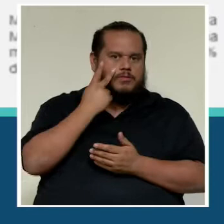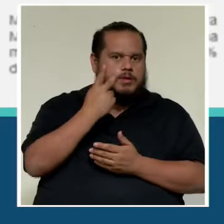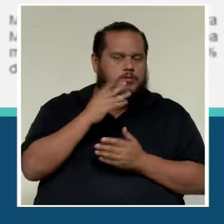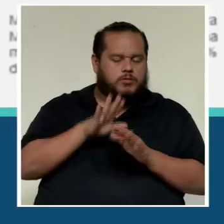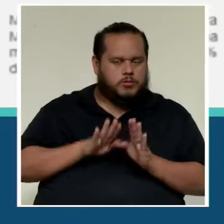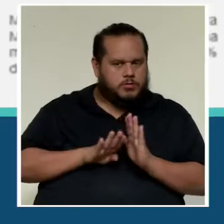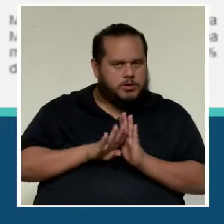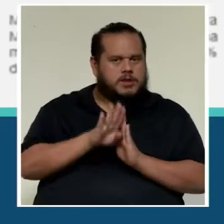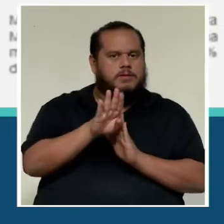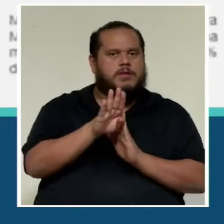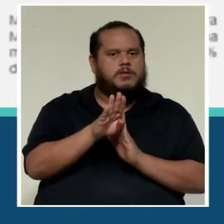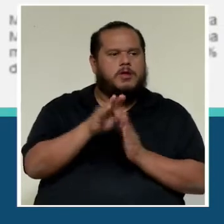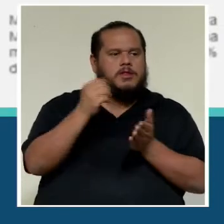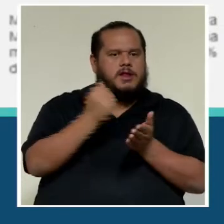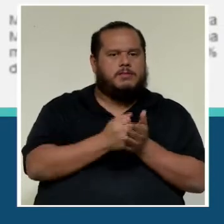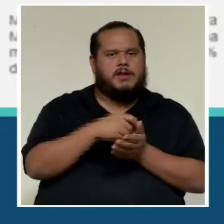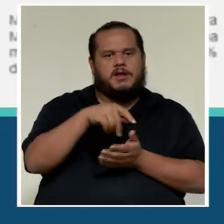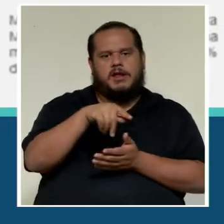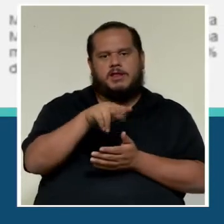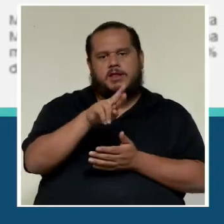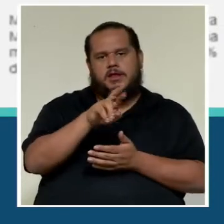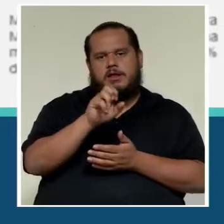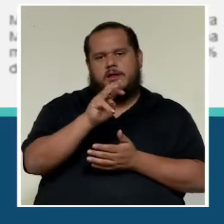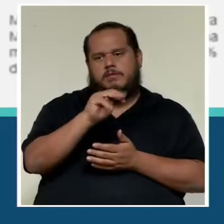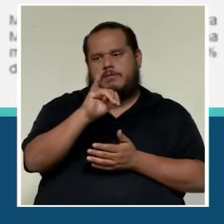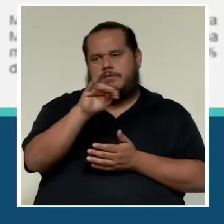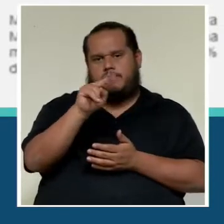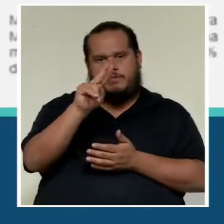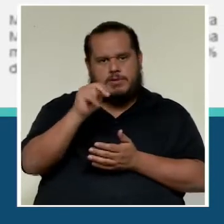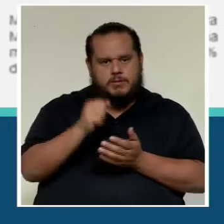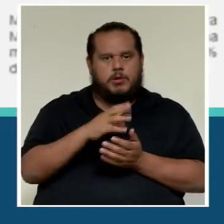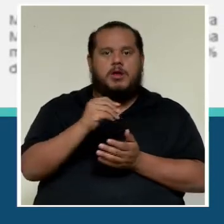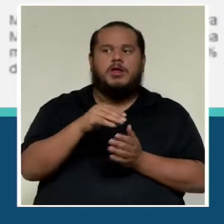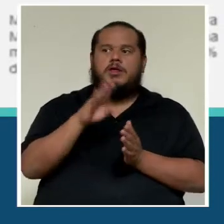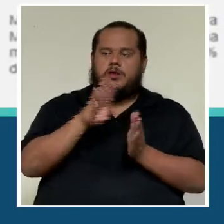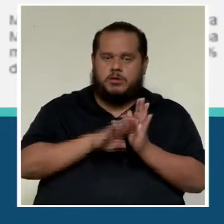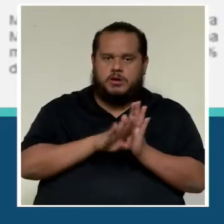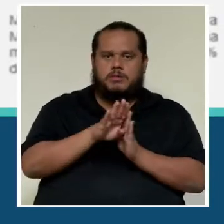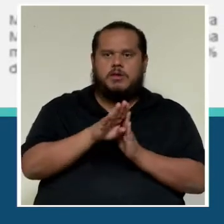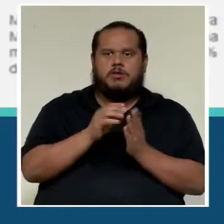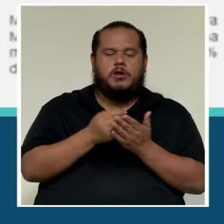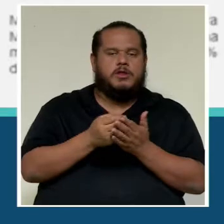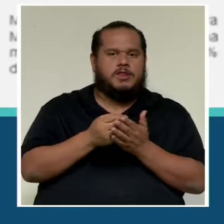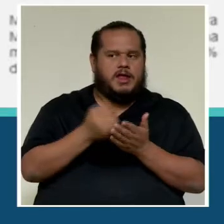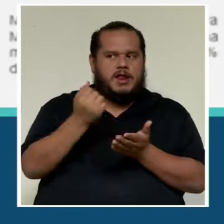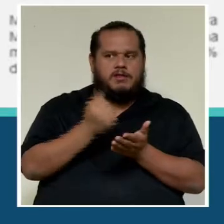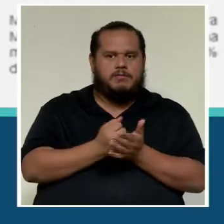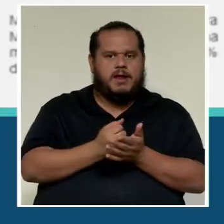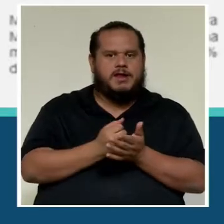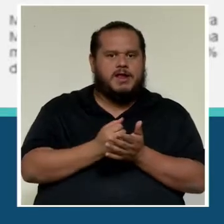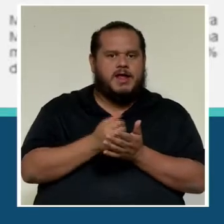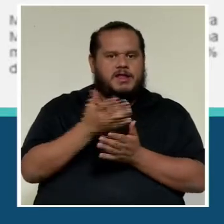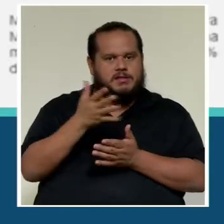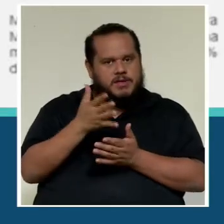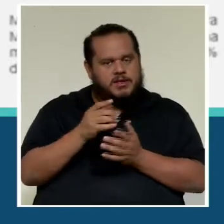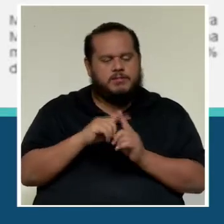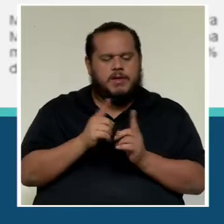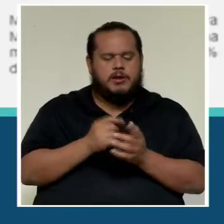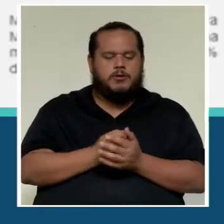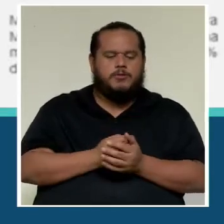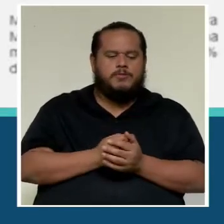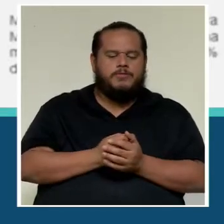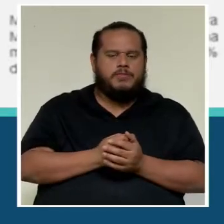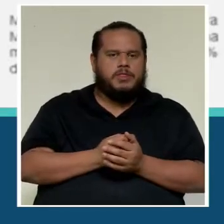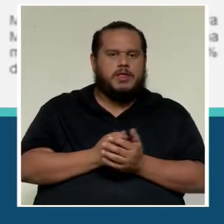de las marcas premium y vimos un crecimiento de las marcas mainstream. Pero pasado este tiempo, en donde quizás